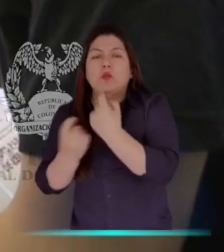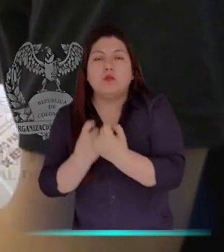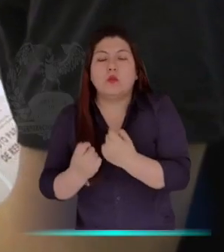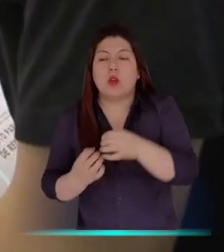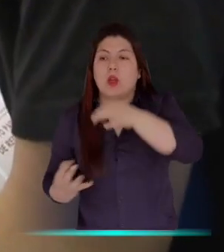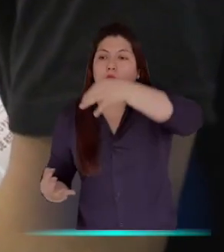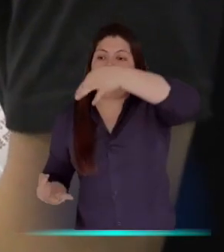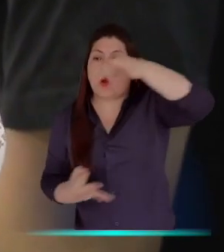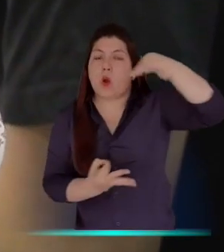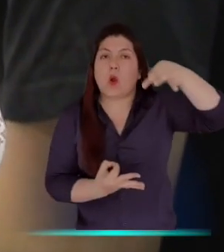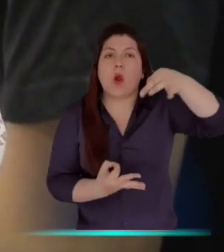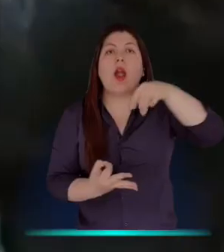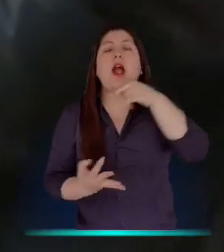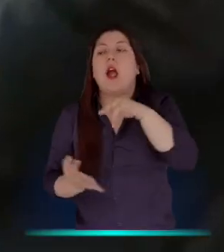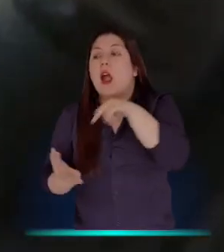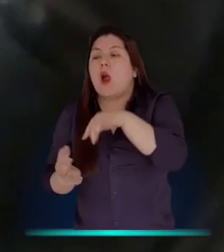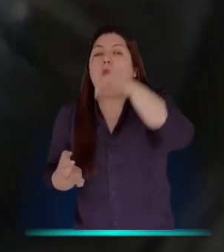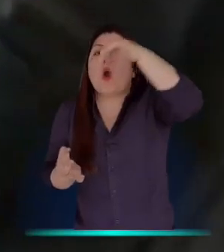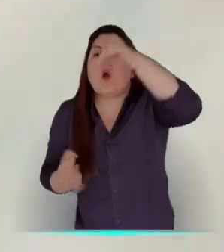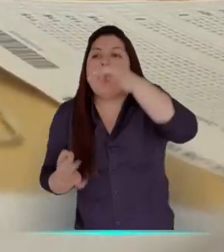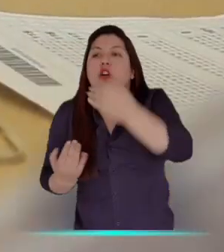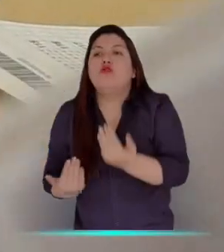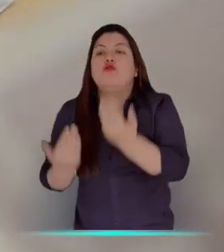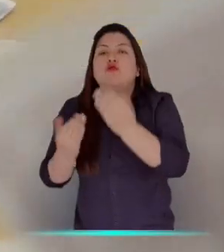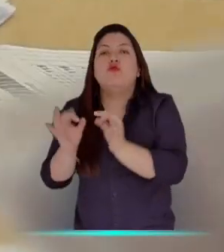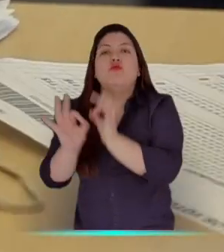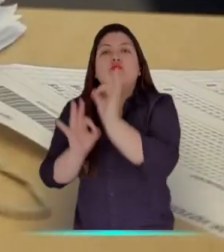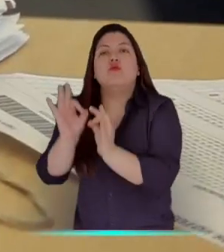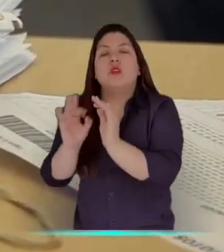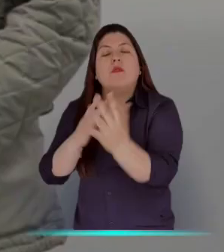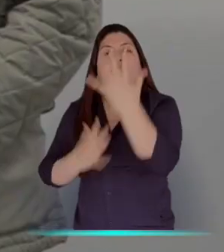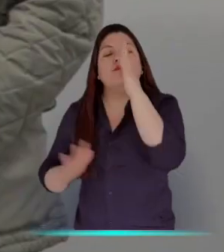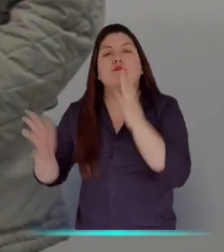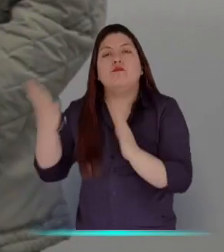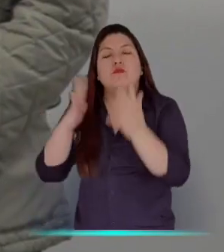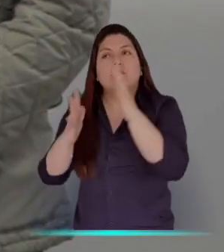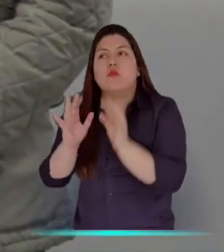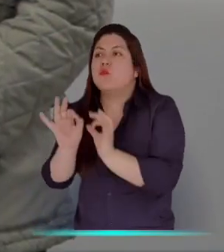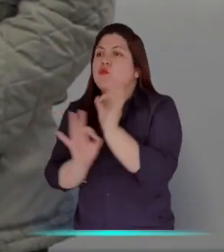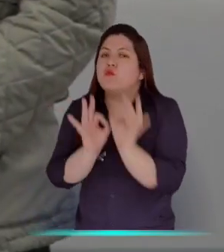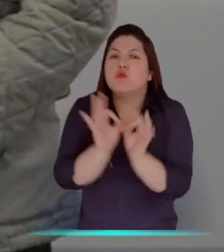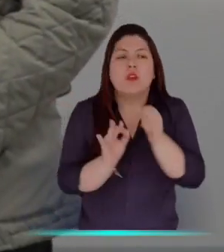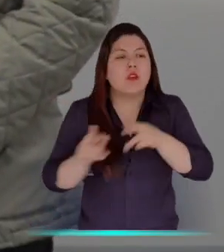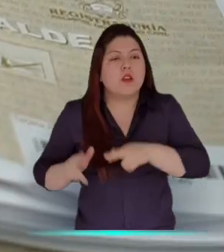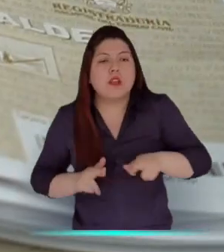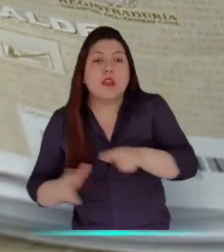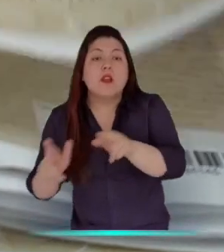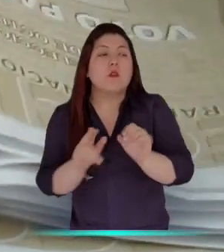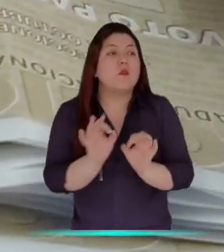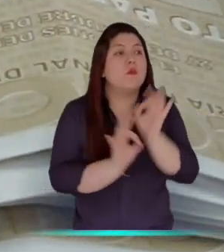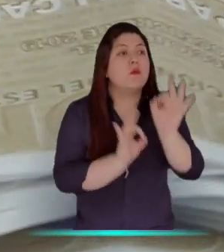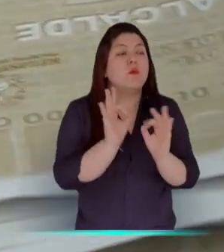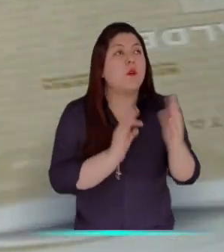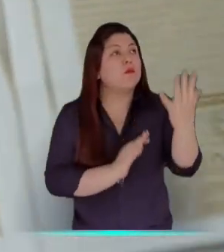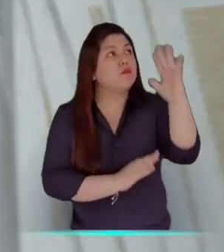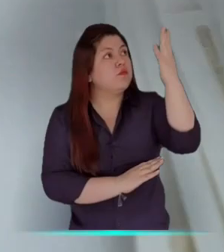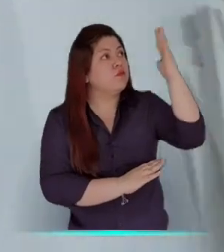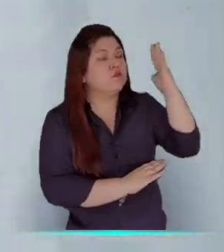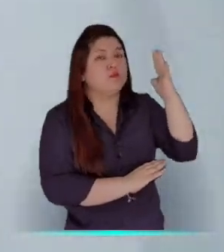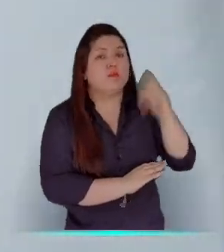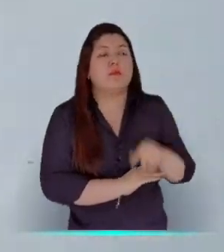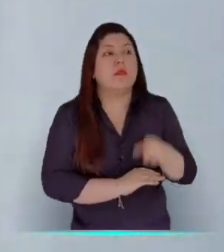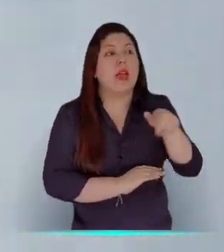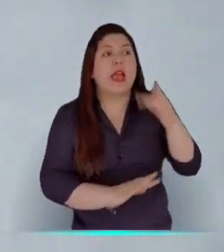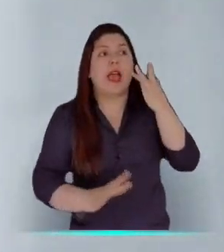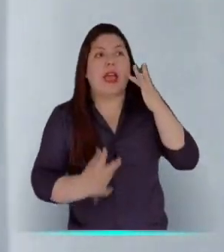electoral, incluyendo posiblemente las tres consultas, va a ser en papel ecológico, papel que nos cuida el ambiente, cuida nuestros